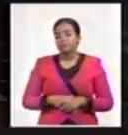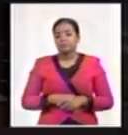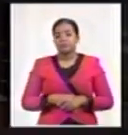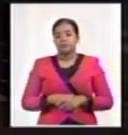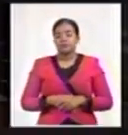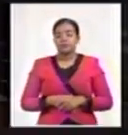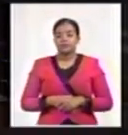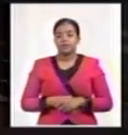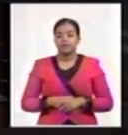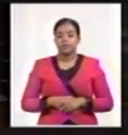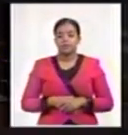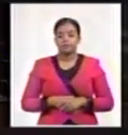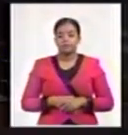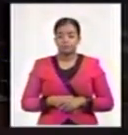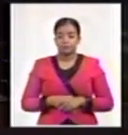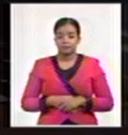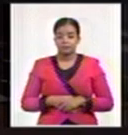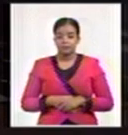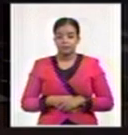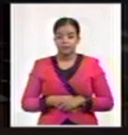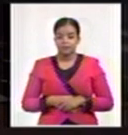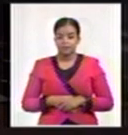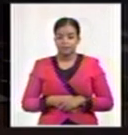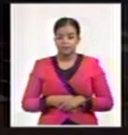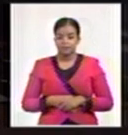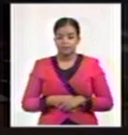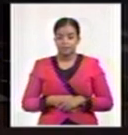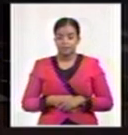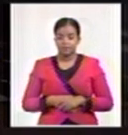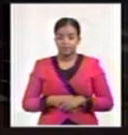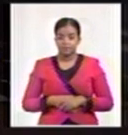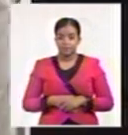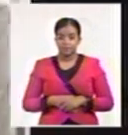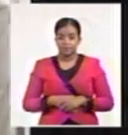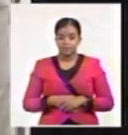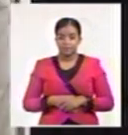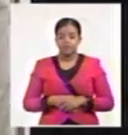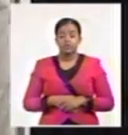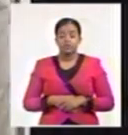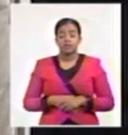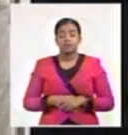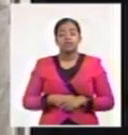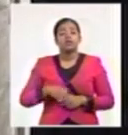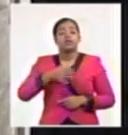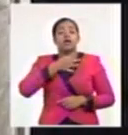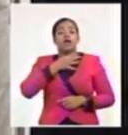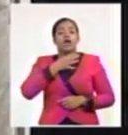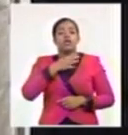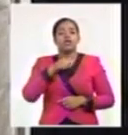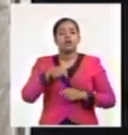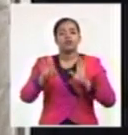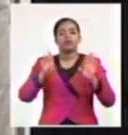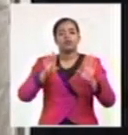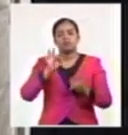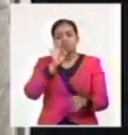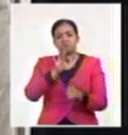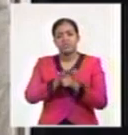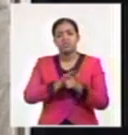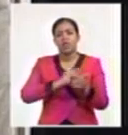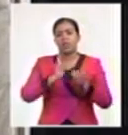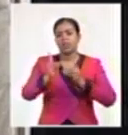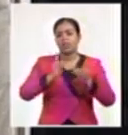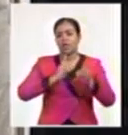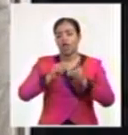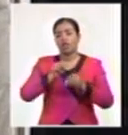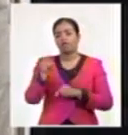ocurrido, de todos modos, en los últimos días de enero se inicia una ronda de diálogo en Venezuela y